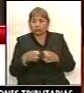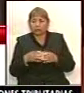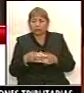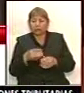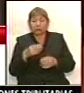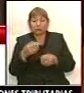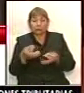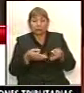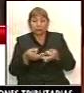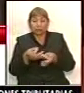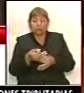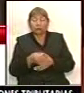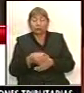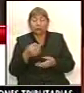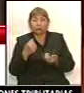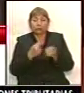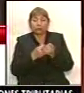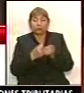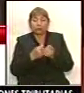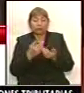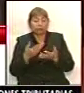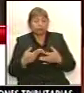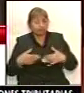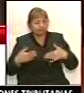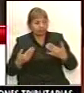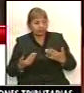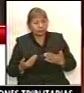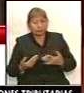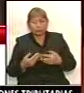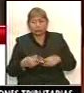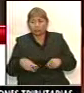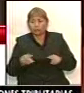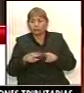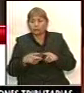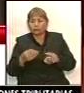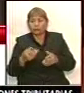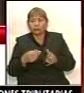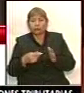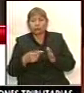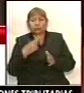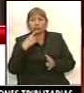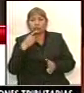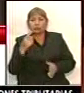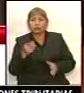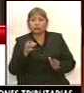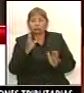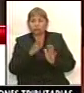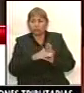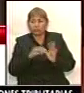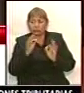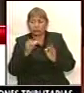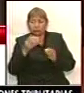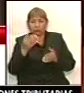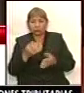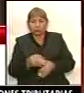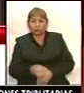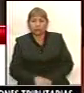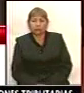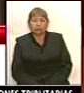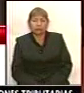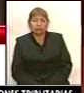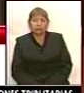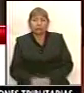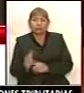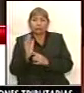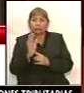de Economía para pudiera valorar, que en la composición del directorio sea mucho más plural. Y la